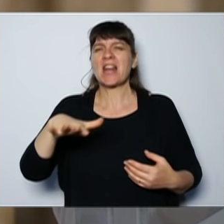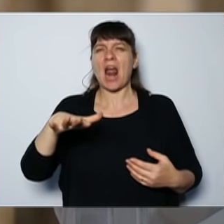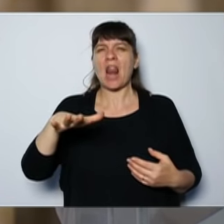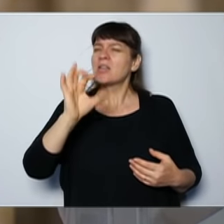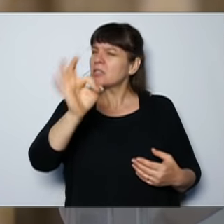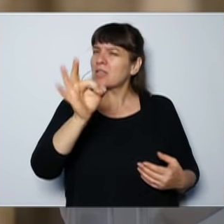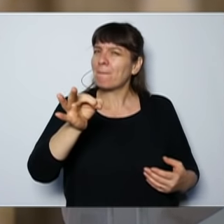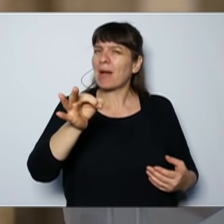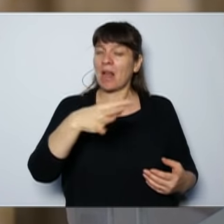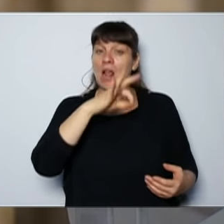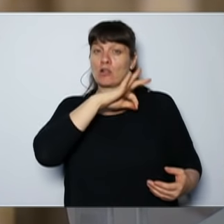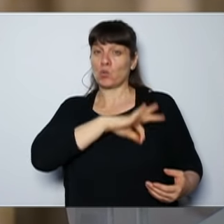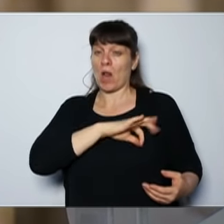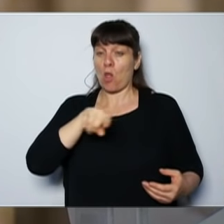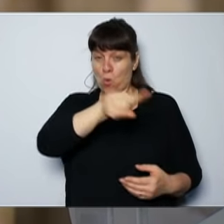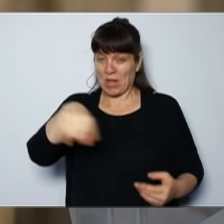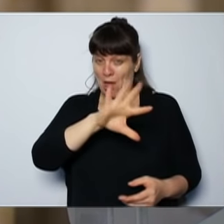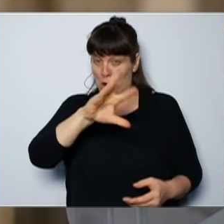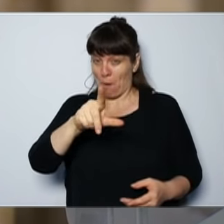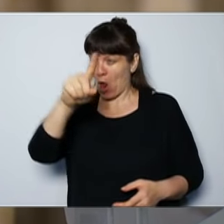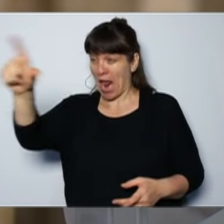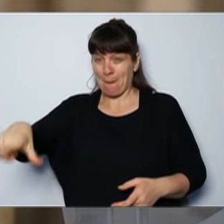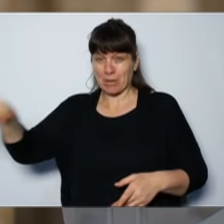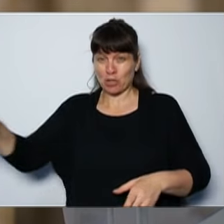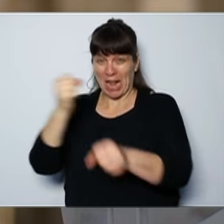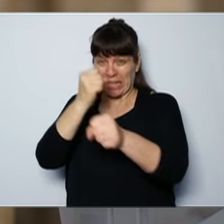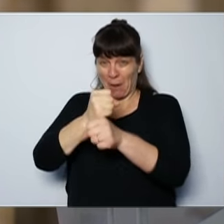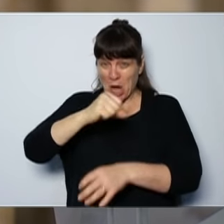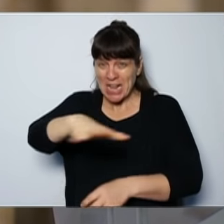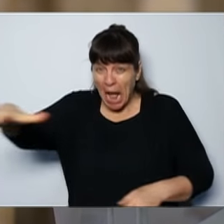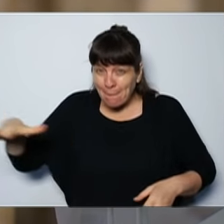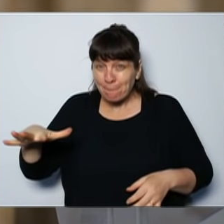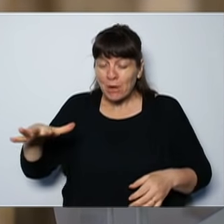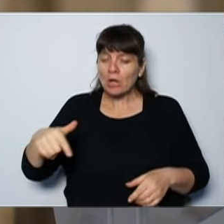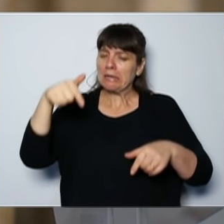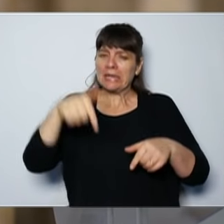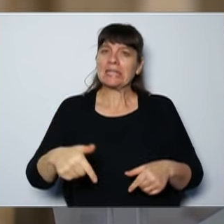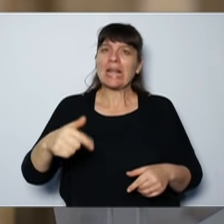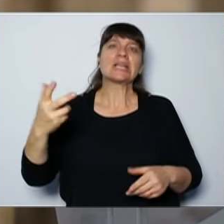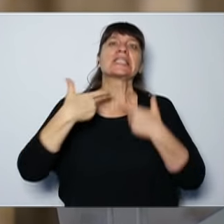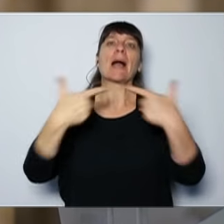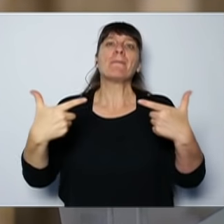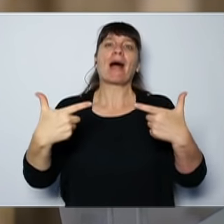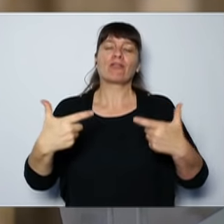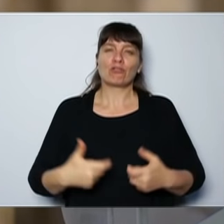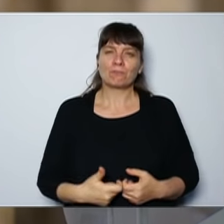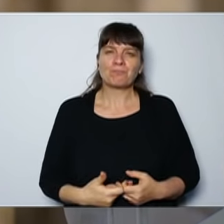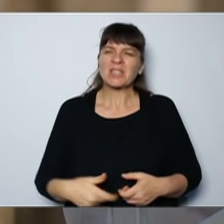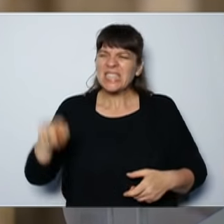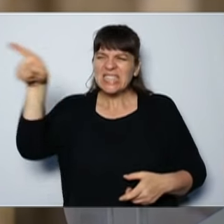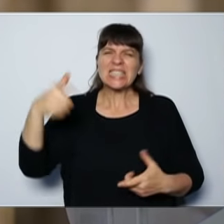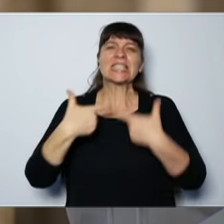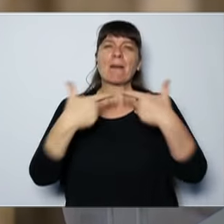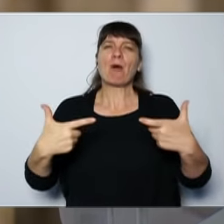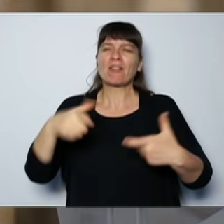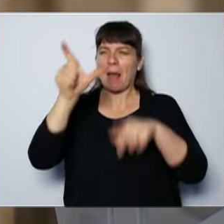Ahora que es el tiempo final, sepan que el salario que han robado a los que trabajaron en sus campos está clamando. Y el